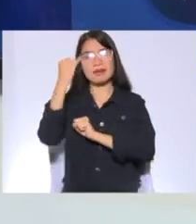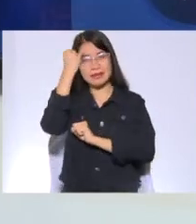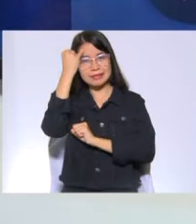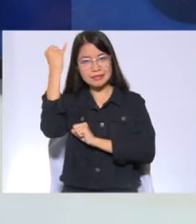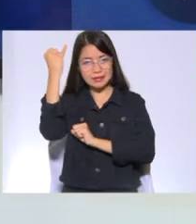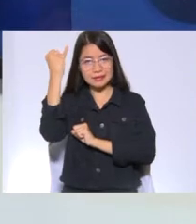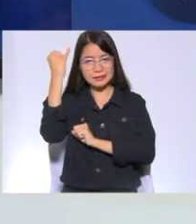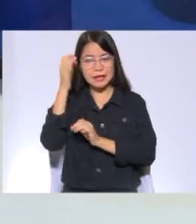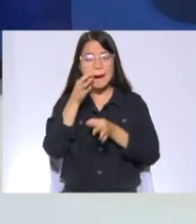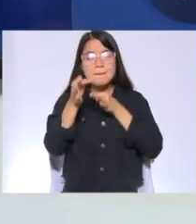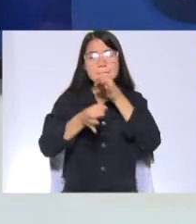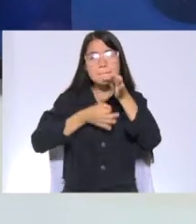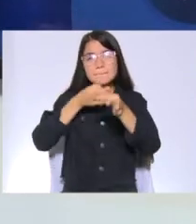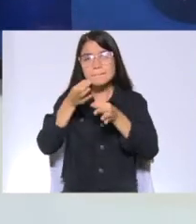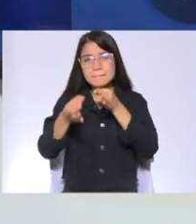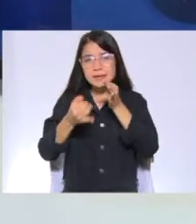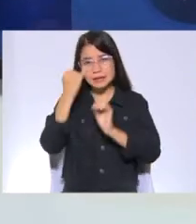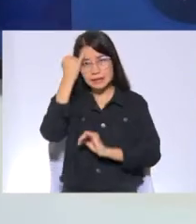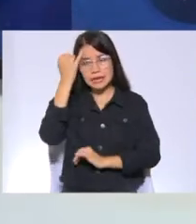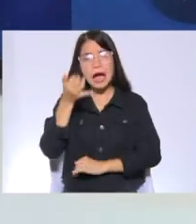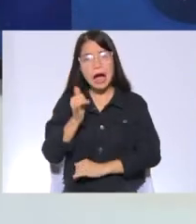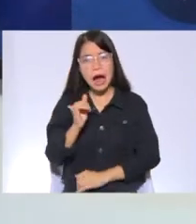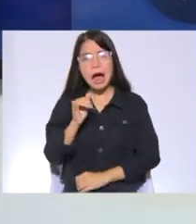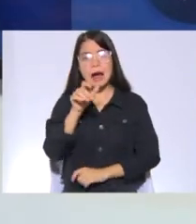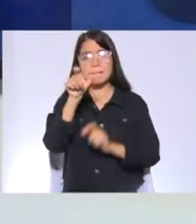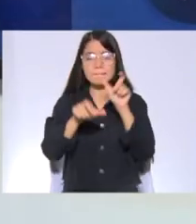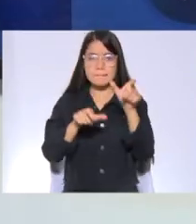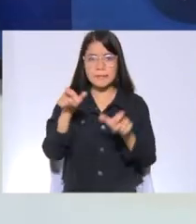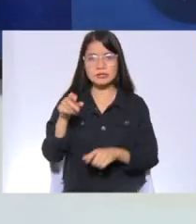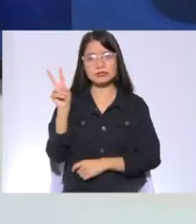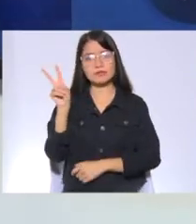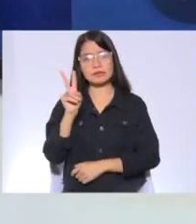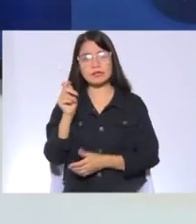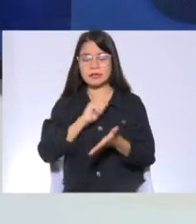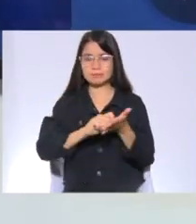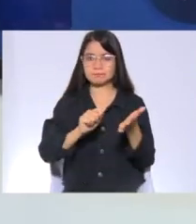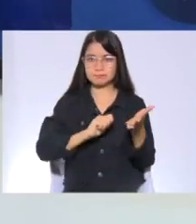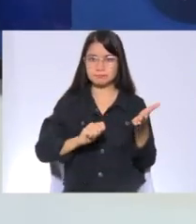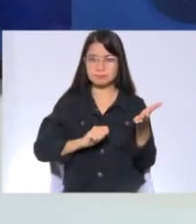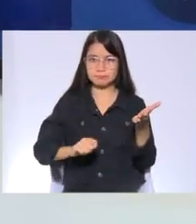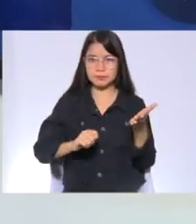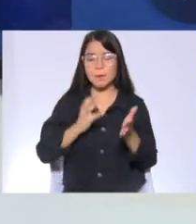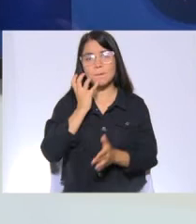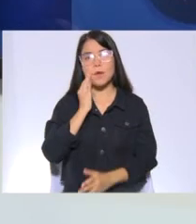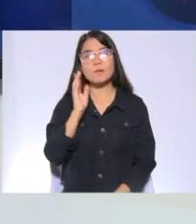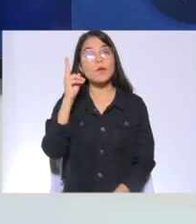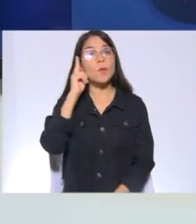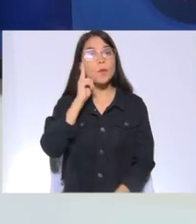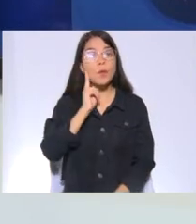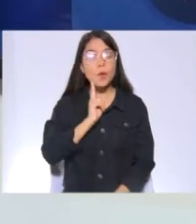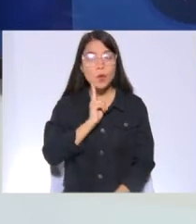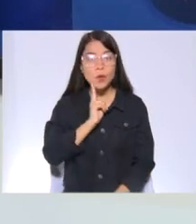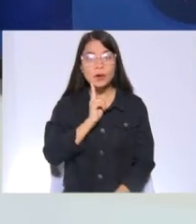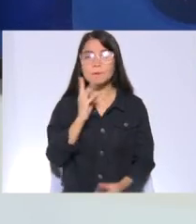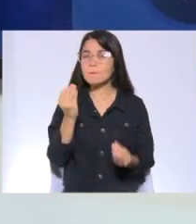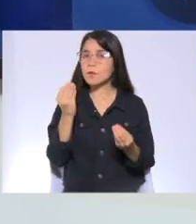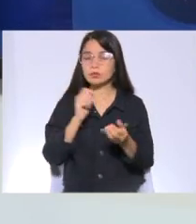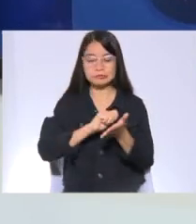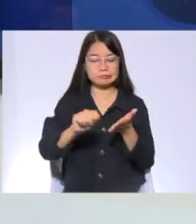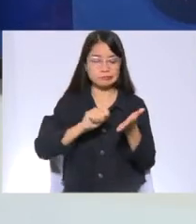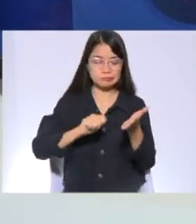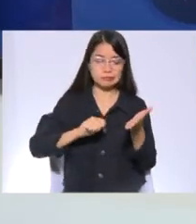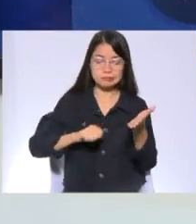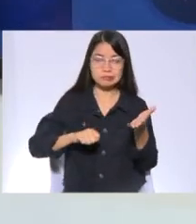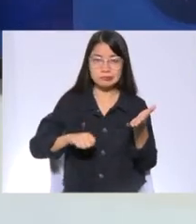y que a lo mejor no lo conocemos de esa forma, sino que lo vemos nada más como el libertador, es Simón Bolívar. Simón Bolívar, en muchos de sus textos,